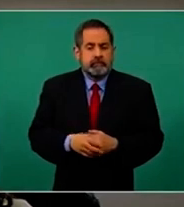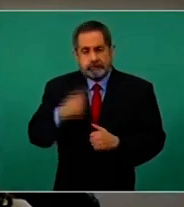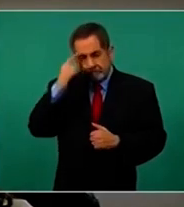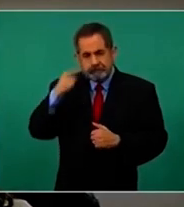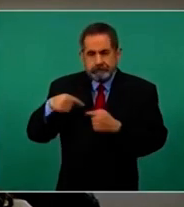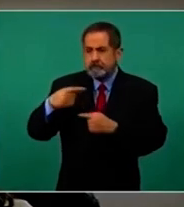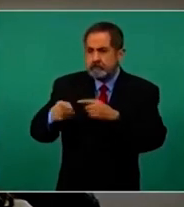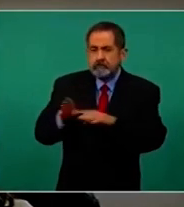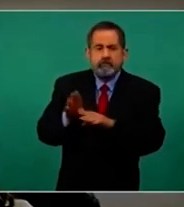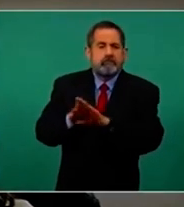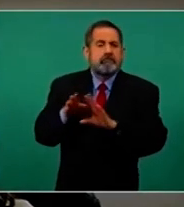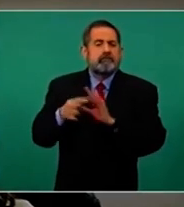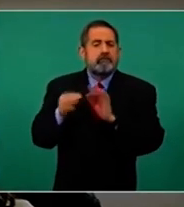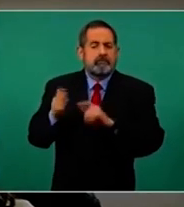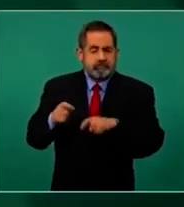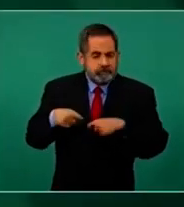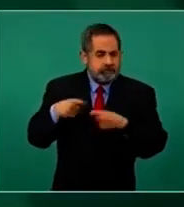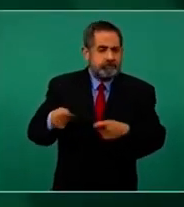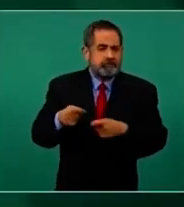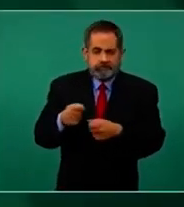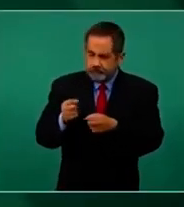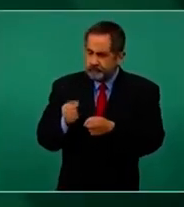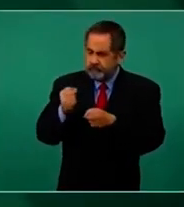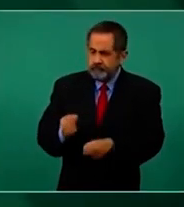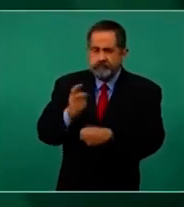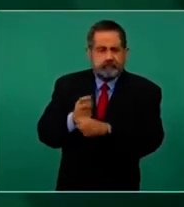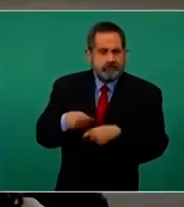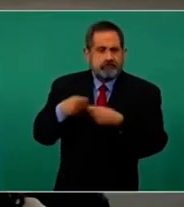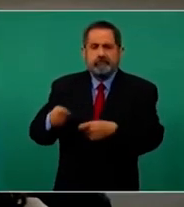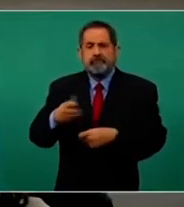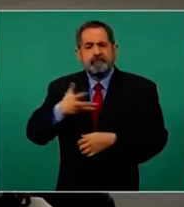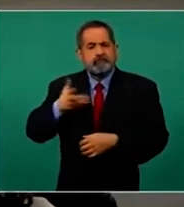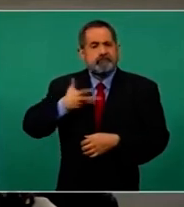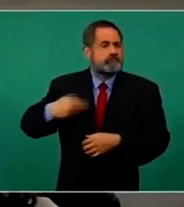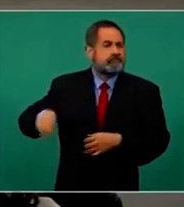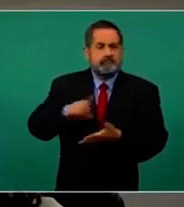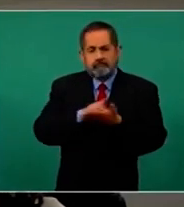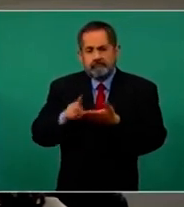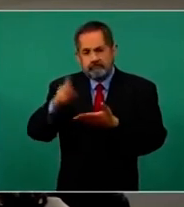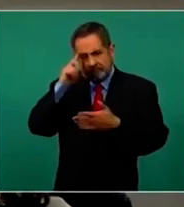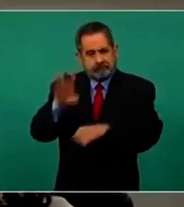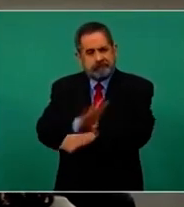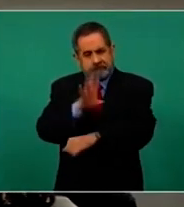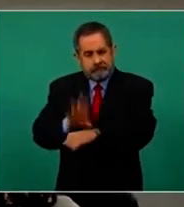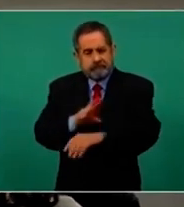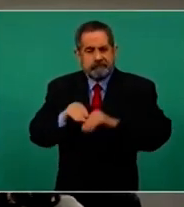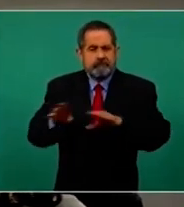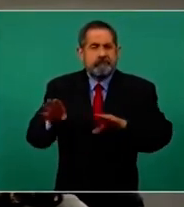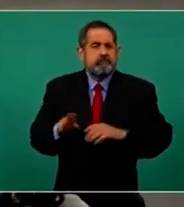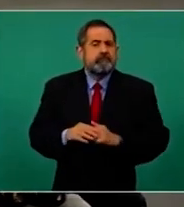garantizar el derecho a la energía eléctrica